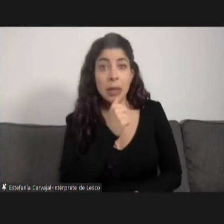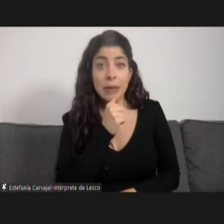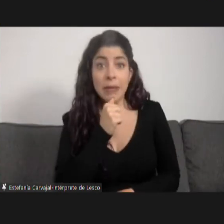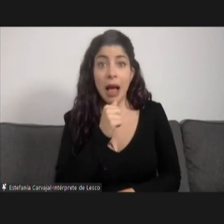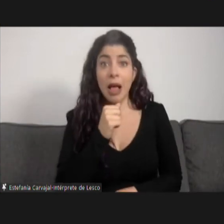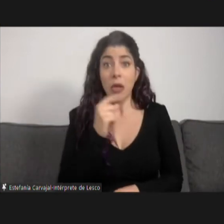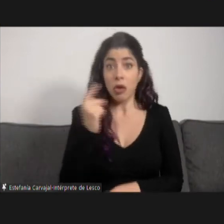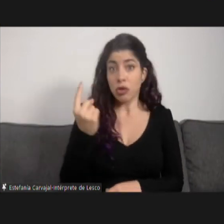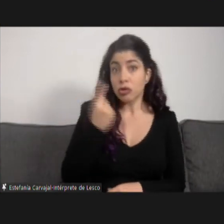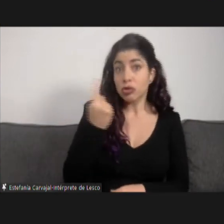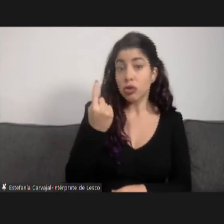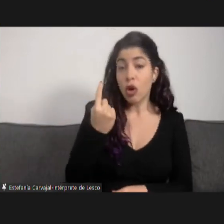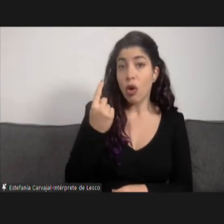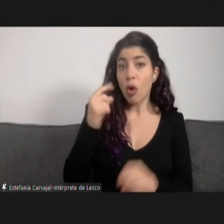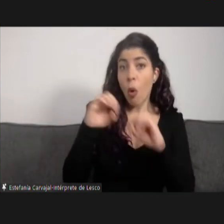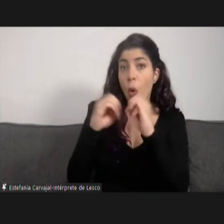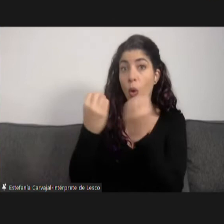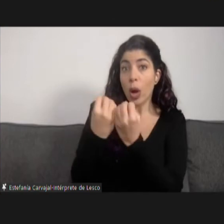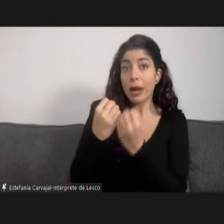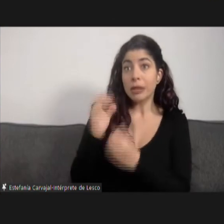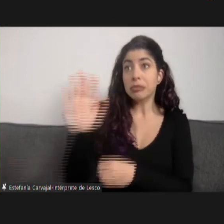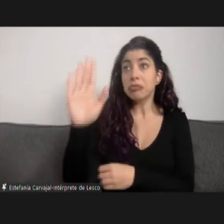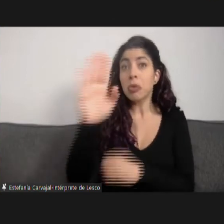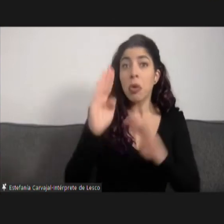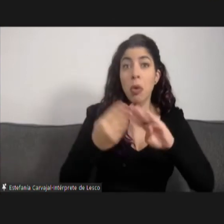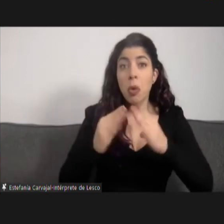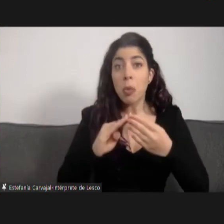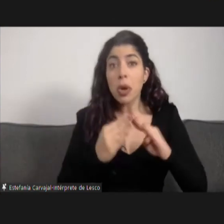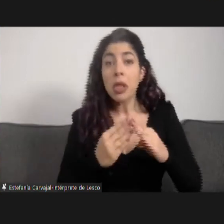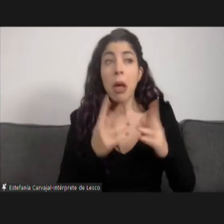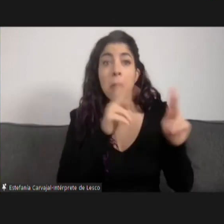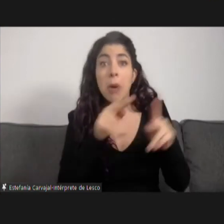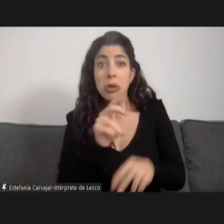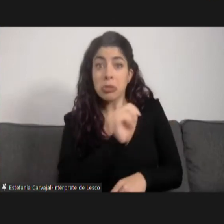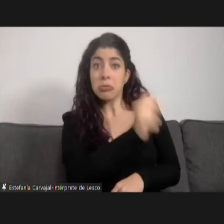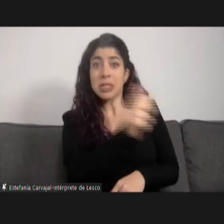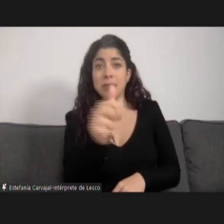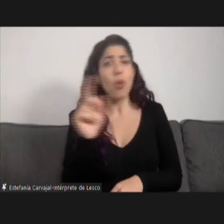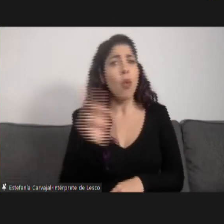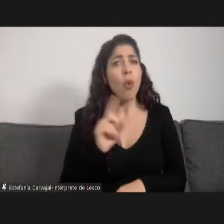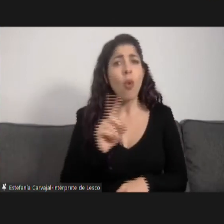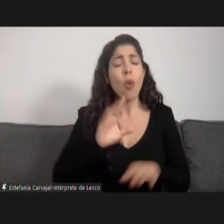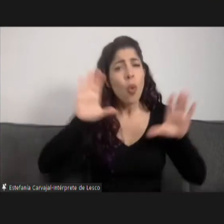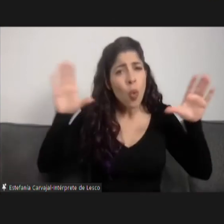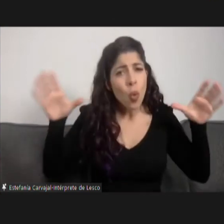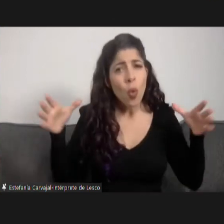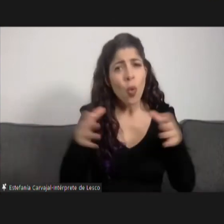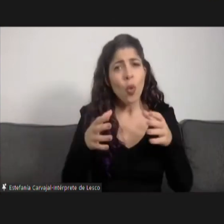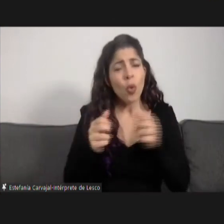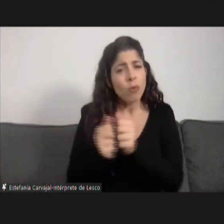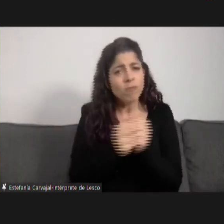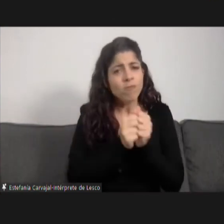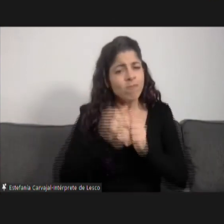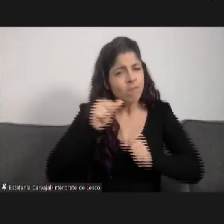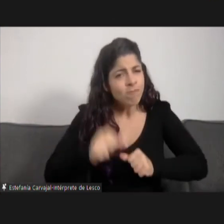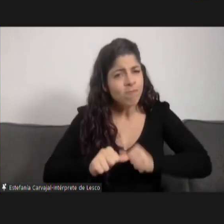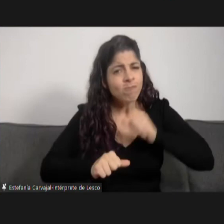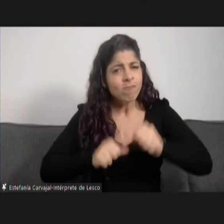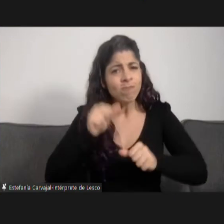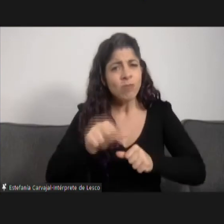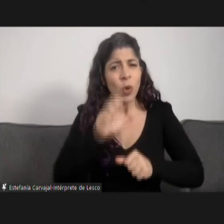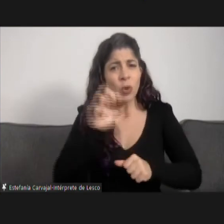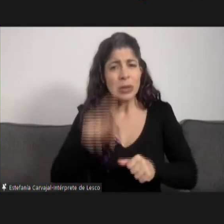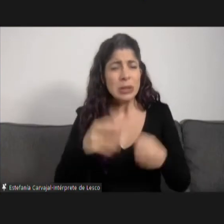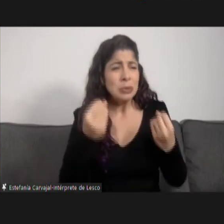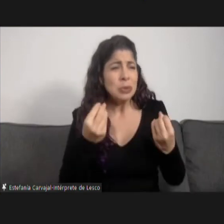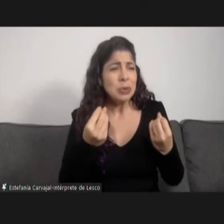son solamente las organizaciones en comunidades o la gente, somos todos juntos que tenemos que sacar a Costa Rica adelante en medio de tanta tragedia,